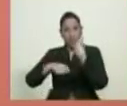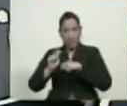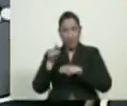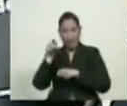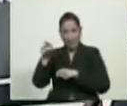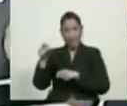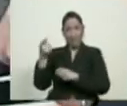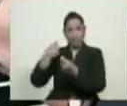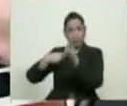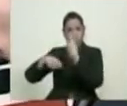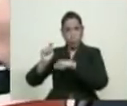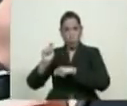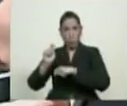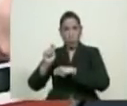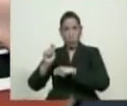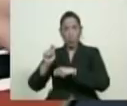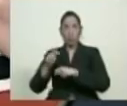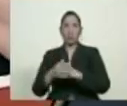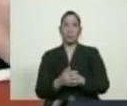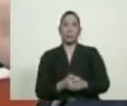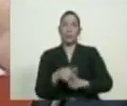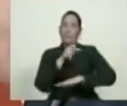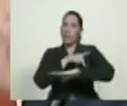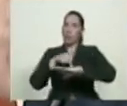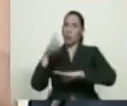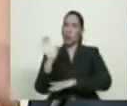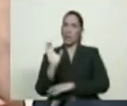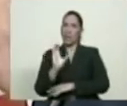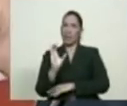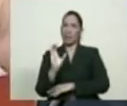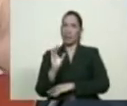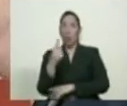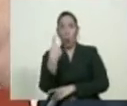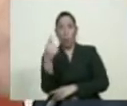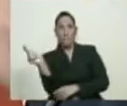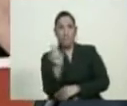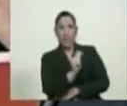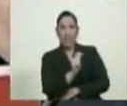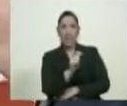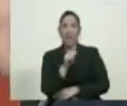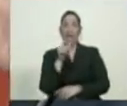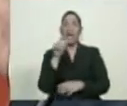por ese pizzero en la parroquia del Paraíso, y sacaba en un mes